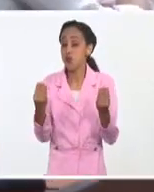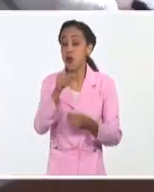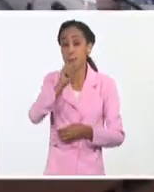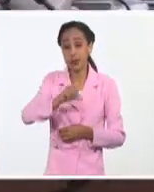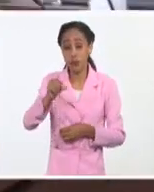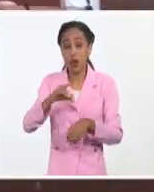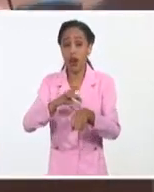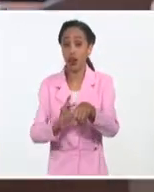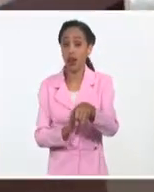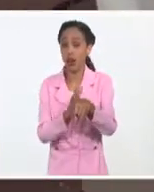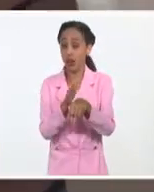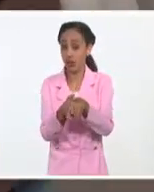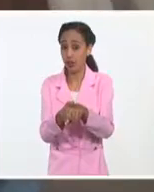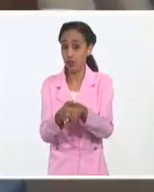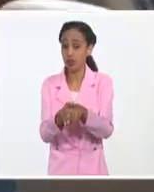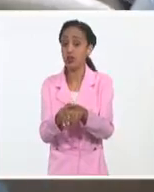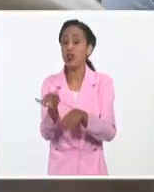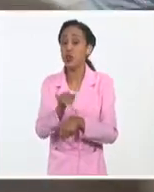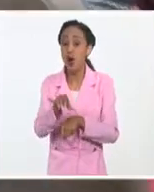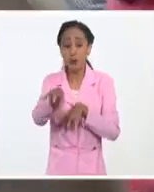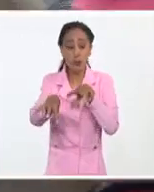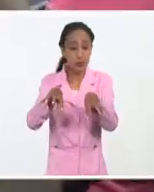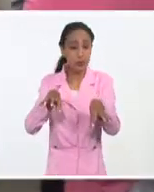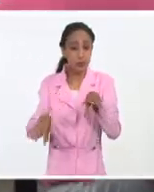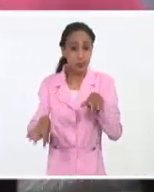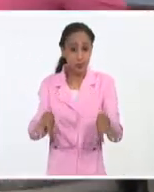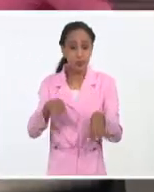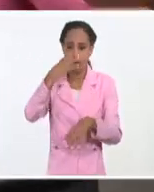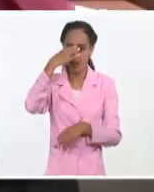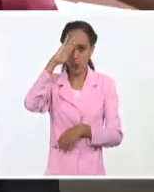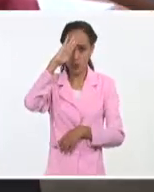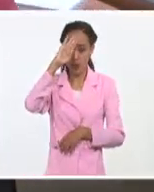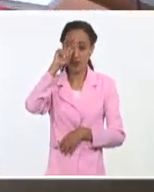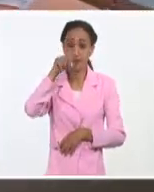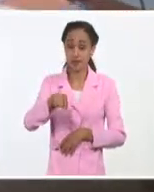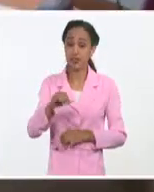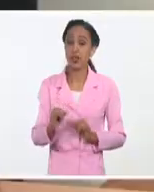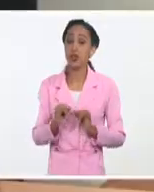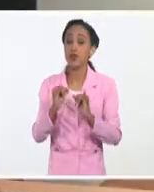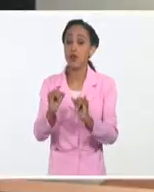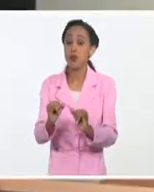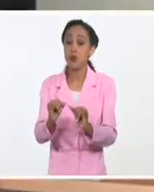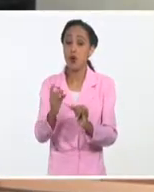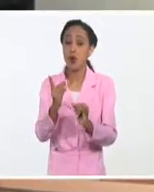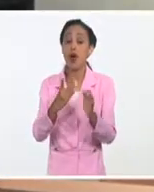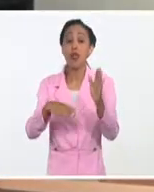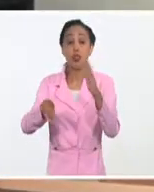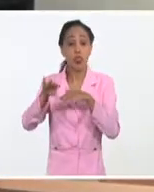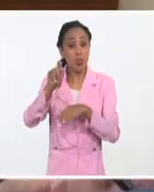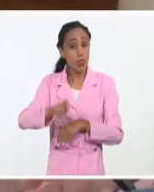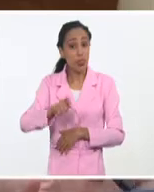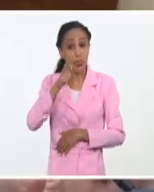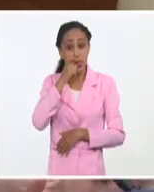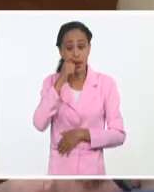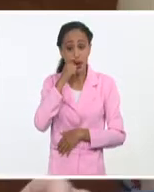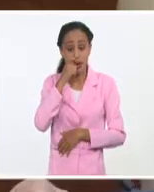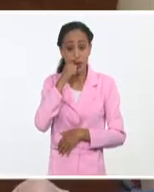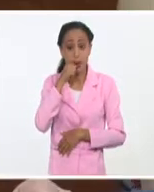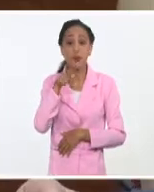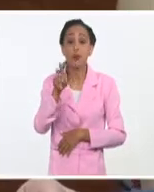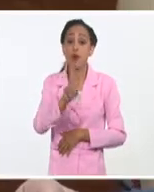casos activos y una amplia dispersión en el territorio nacional. Así lo aseguró el decano de la Facultad de Matemática y Computación de